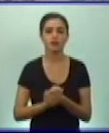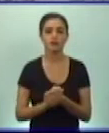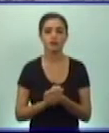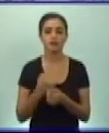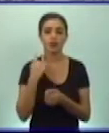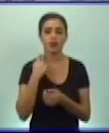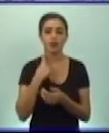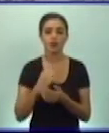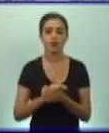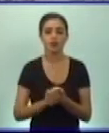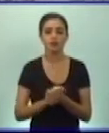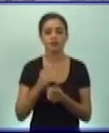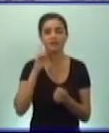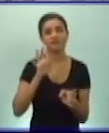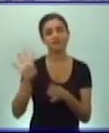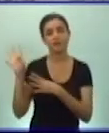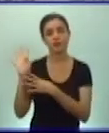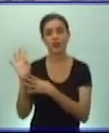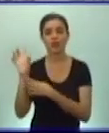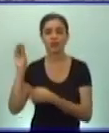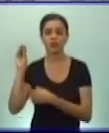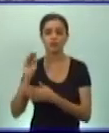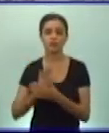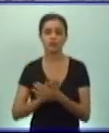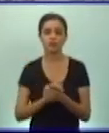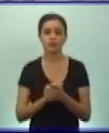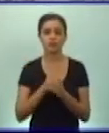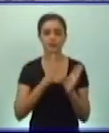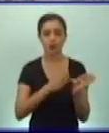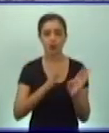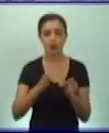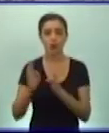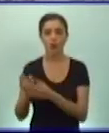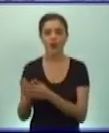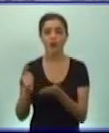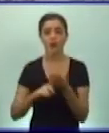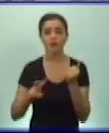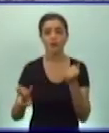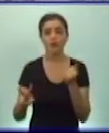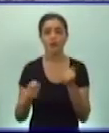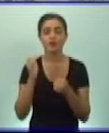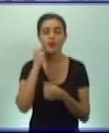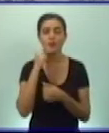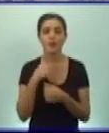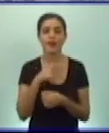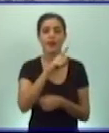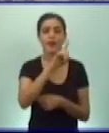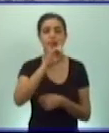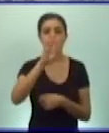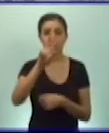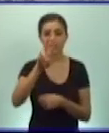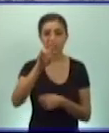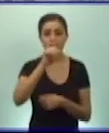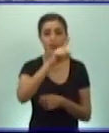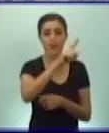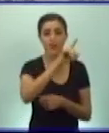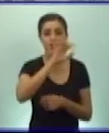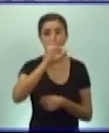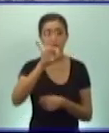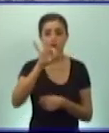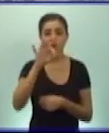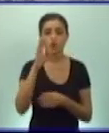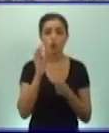un 21,6%, y en ese orden todas las provincias del país con más de un 18% de envejecimiento de